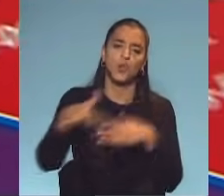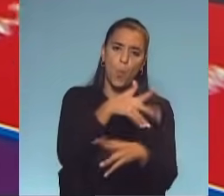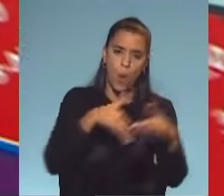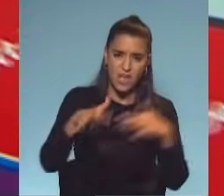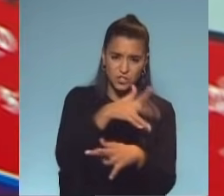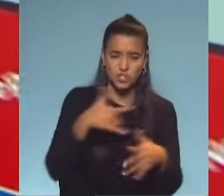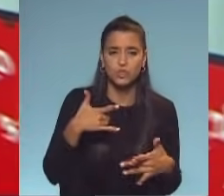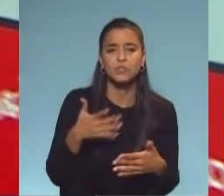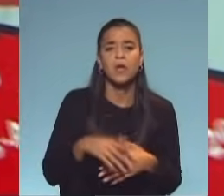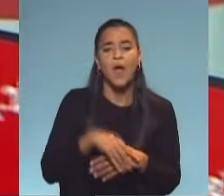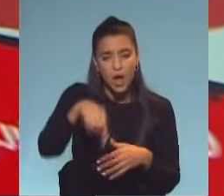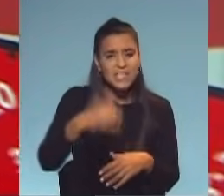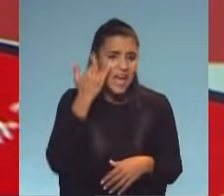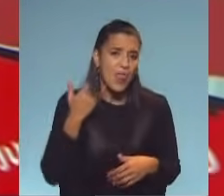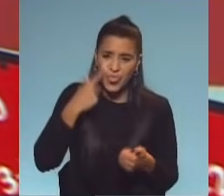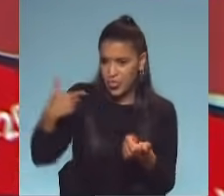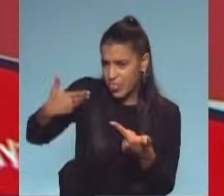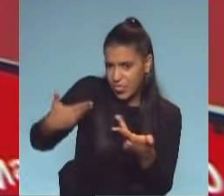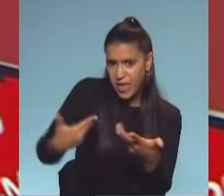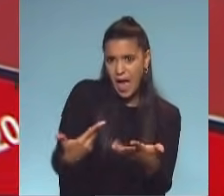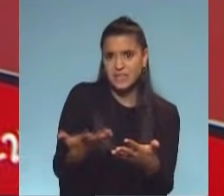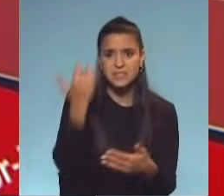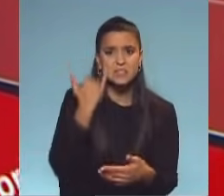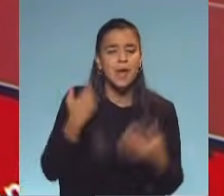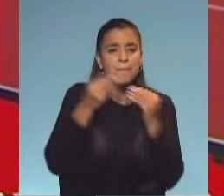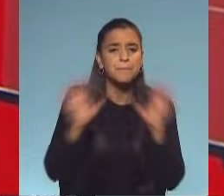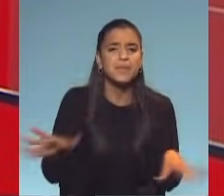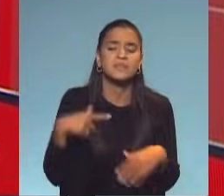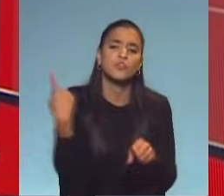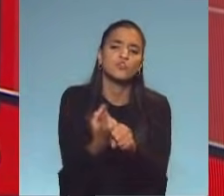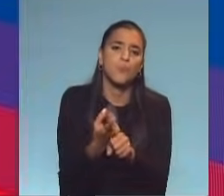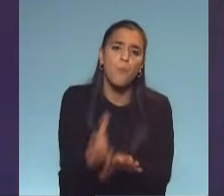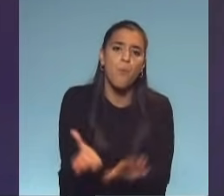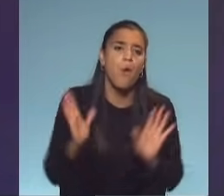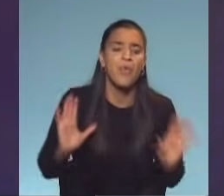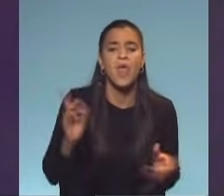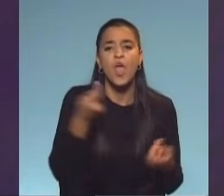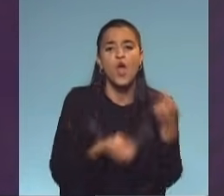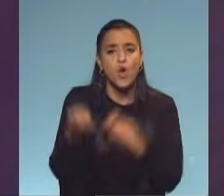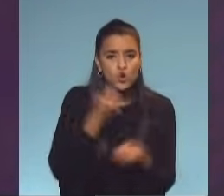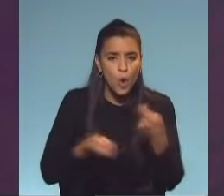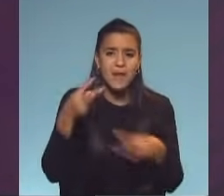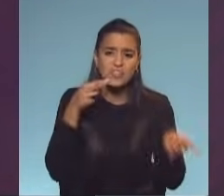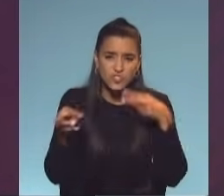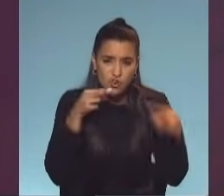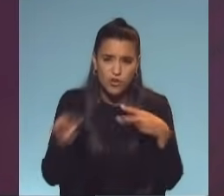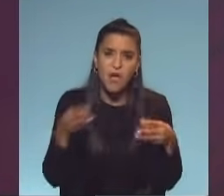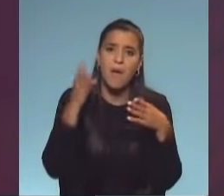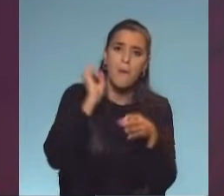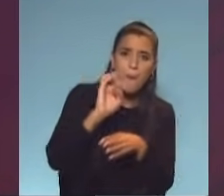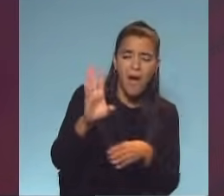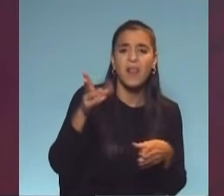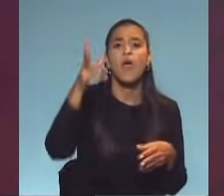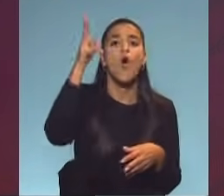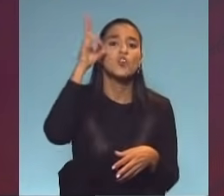se cumplen, bueno, ya varios días desde el inicio de la imposibilidad de que los comercios gastronómicos abran después de